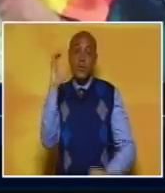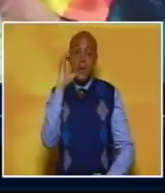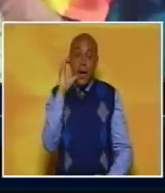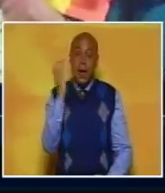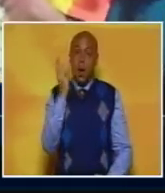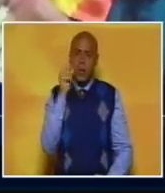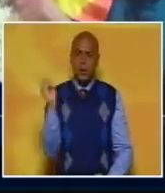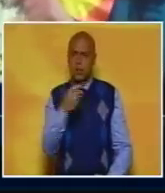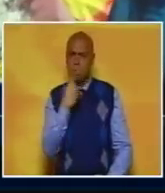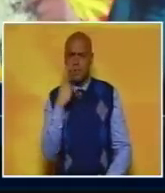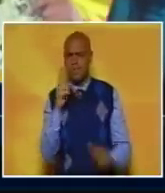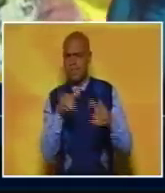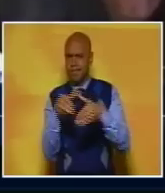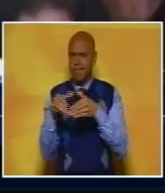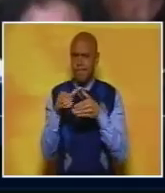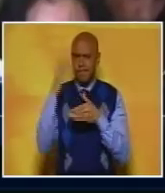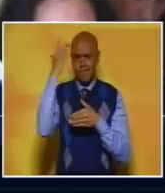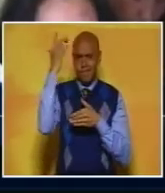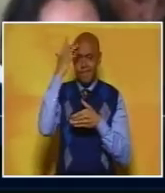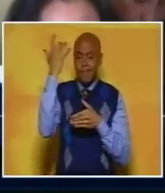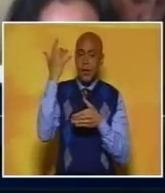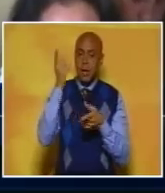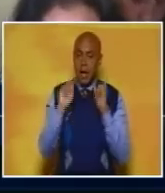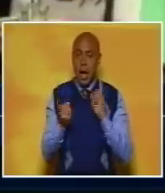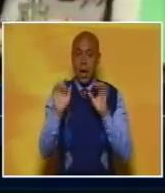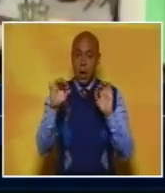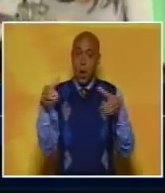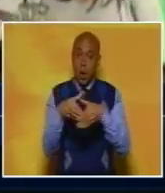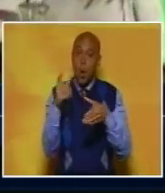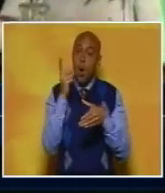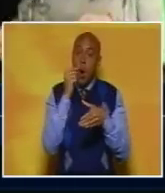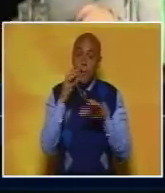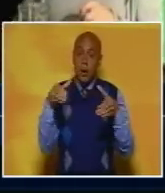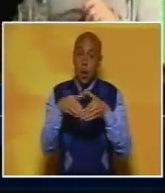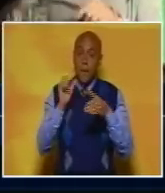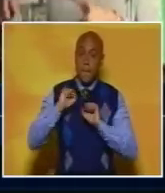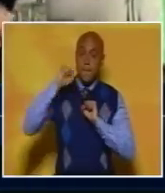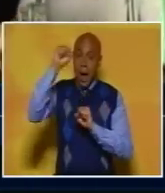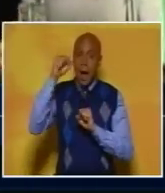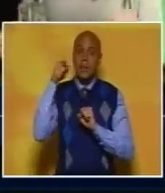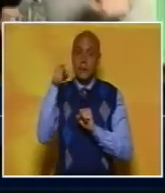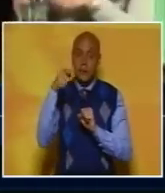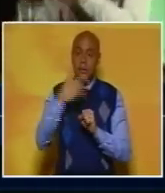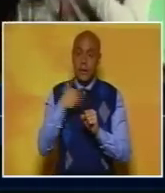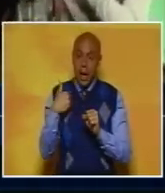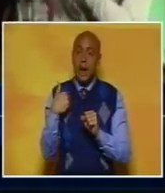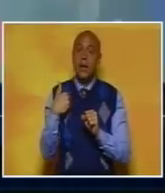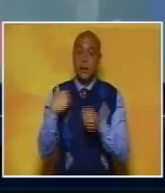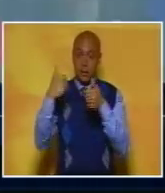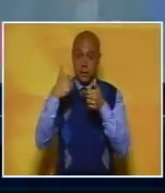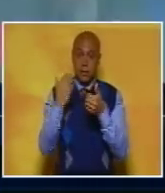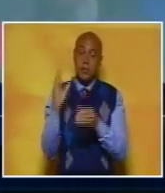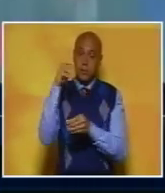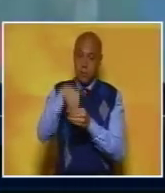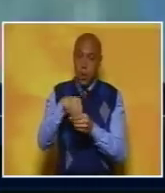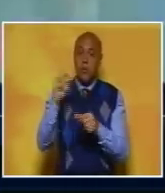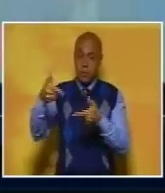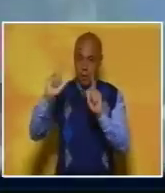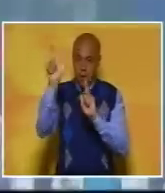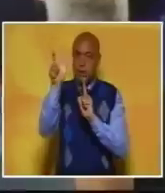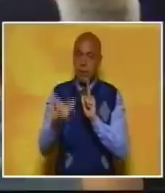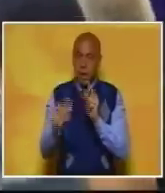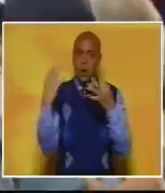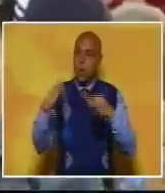de todos los partidos. No obstante, Luis Arce, candidato del MAS a la presidencia, sí habría sido habilitado y podría realizar